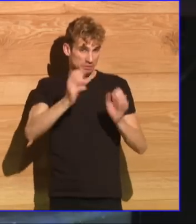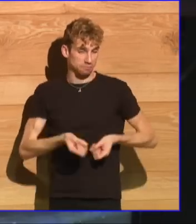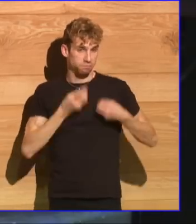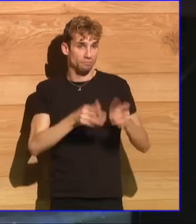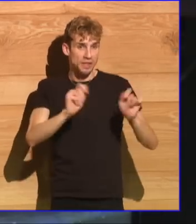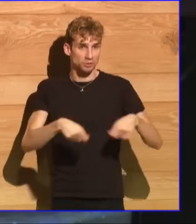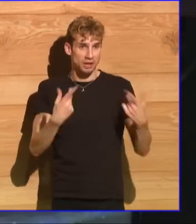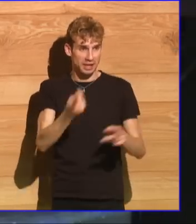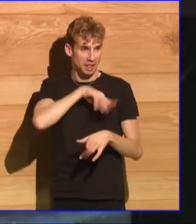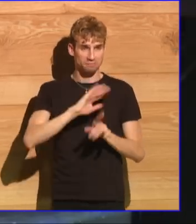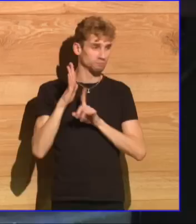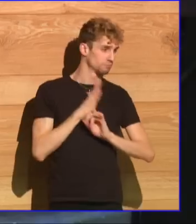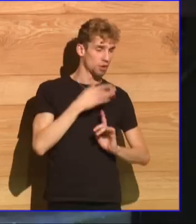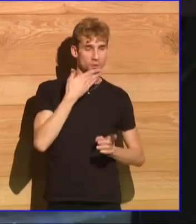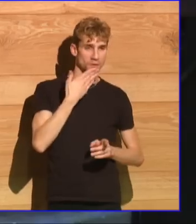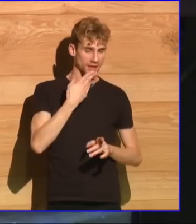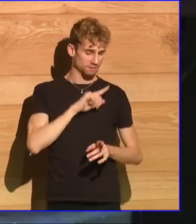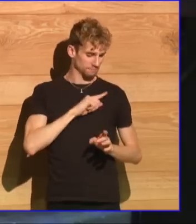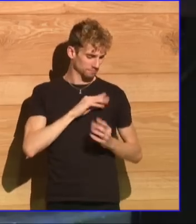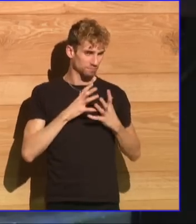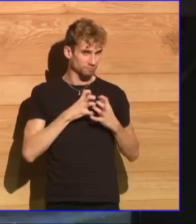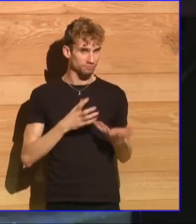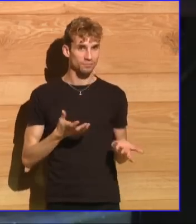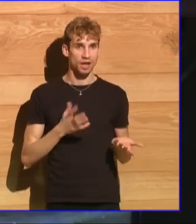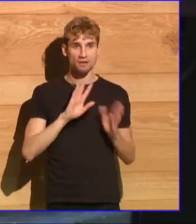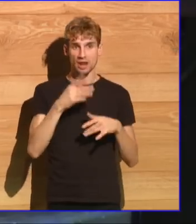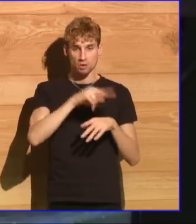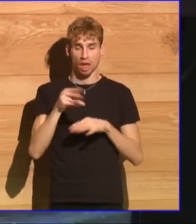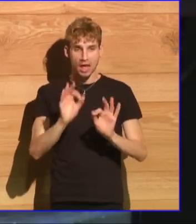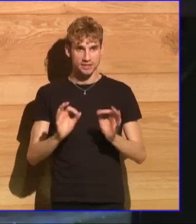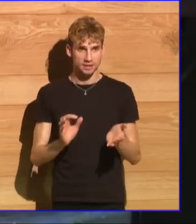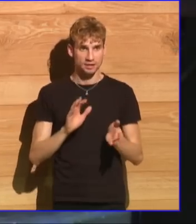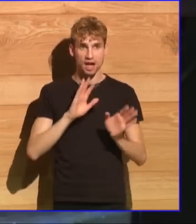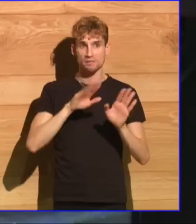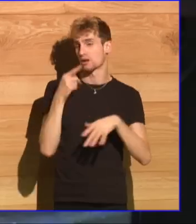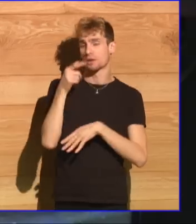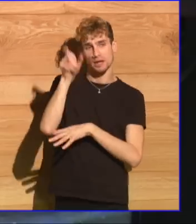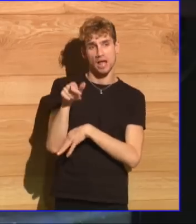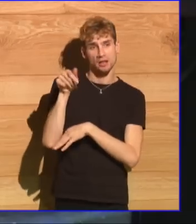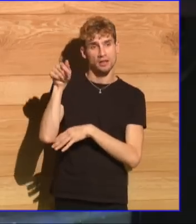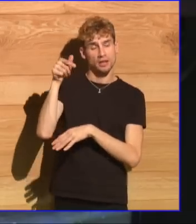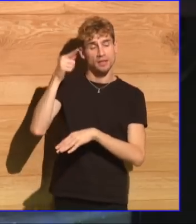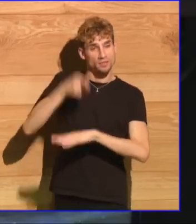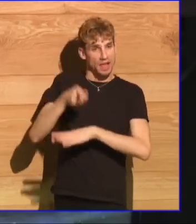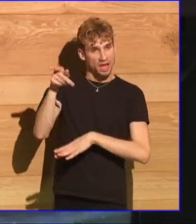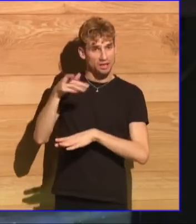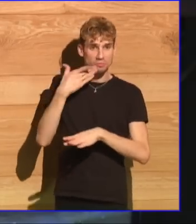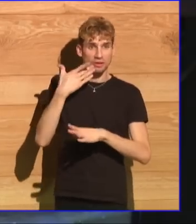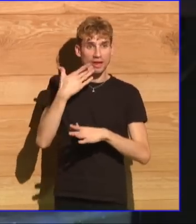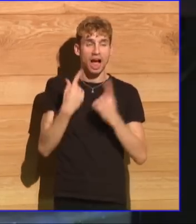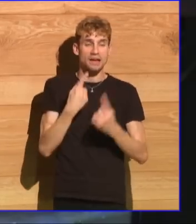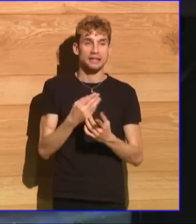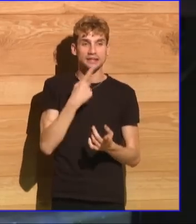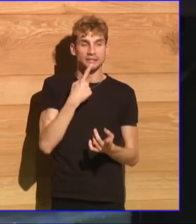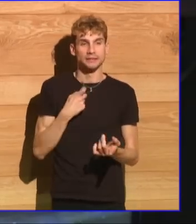nos acomplejarían, que el resultado sería ese. Así que muchas veces él se tiene que atar la mano en el futuro para poder llegar a según qué